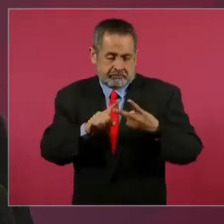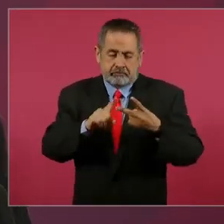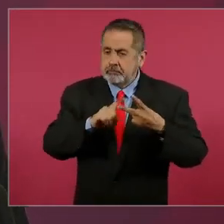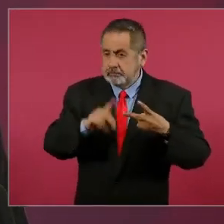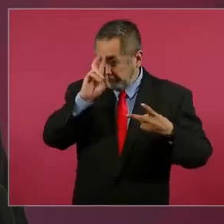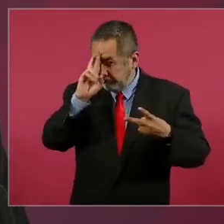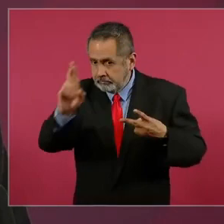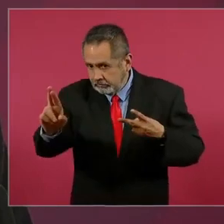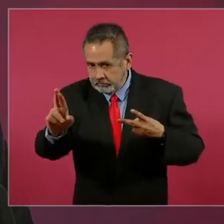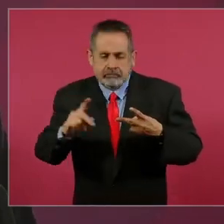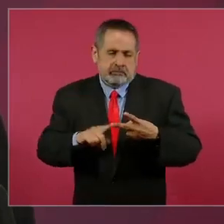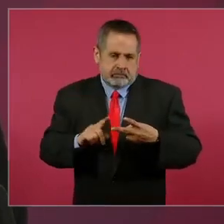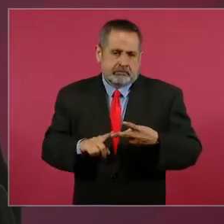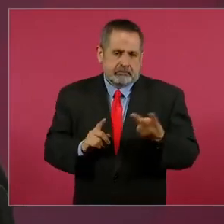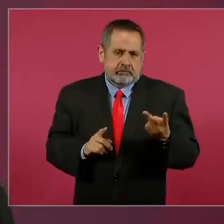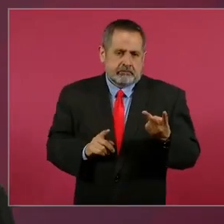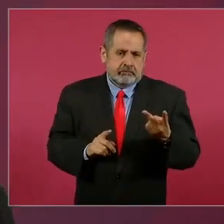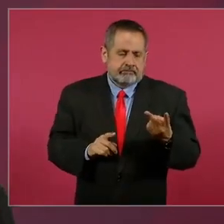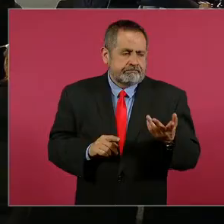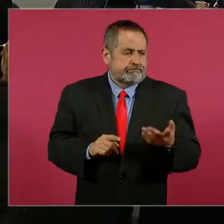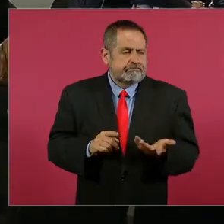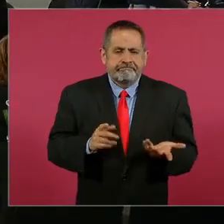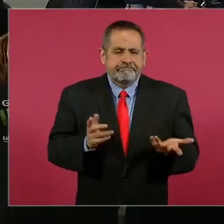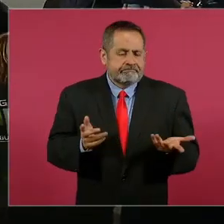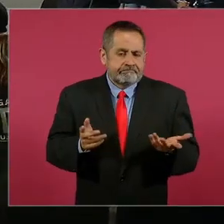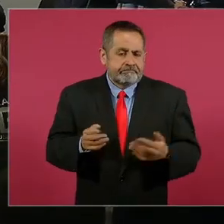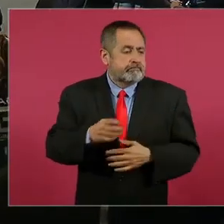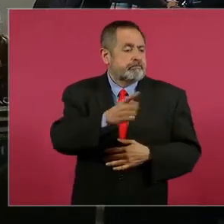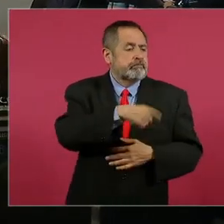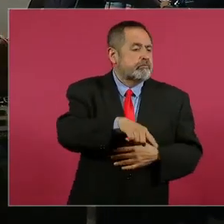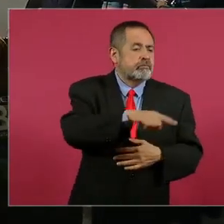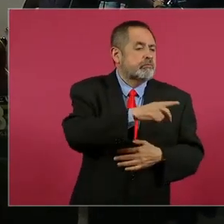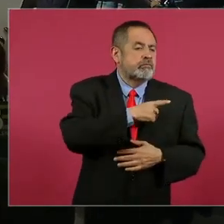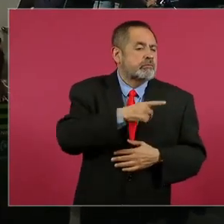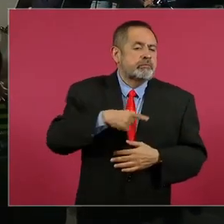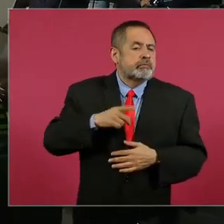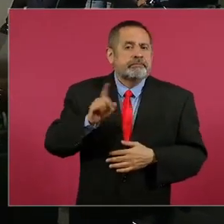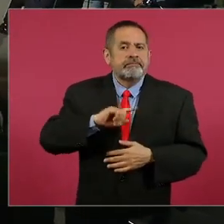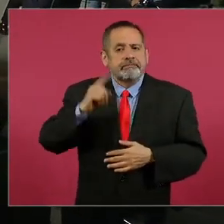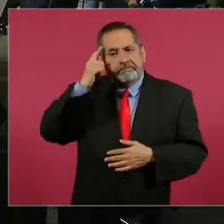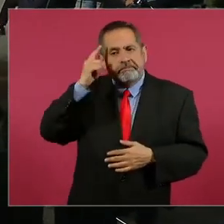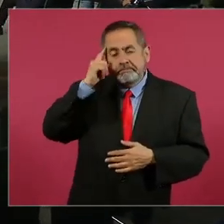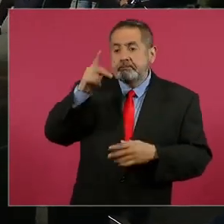respetarlo, no pensar que el pueblo